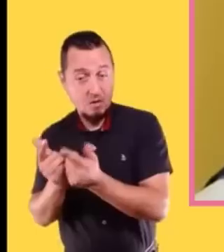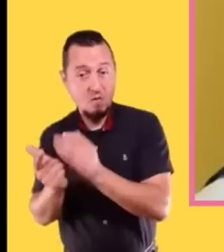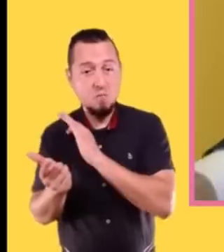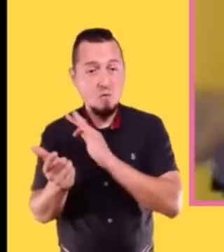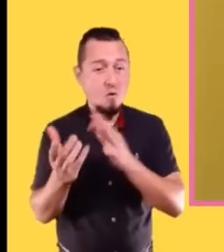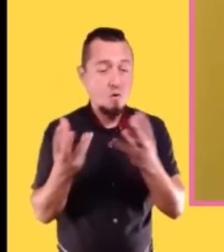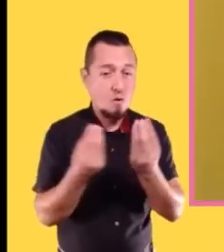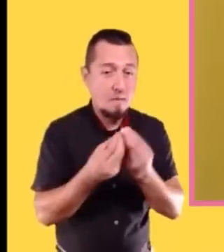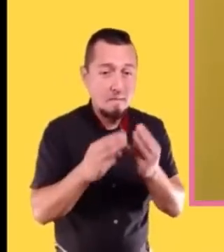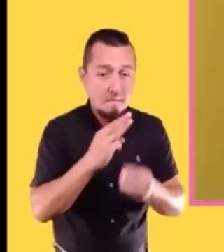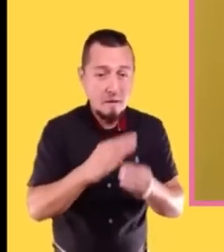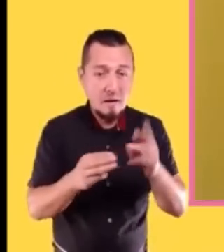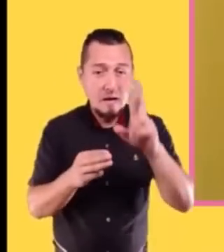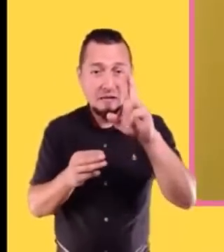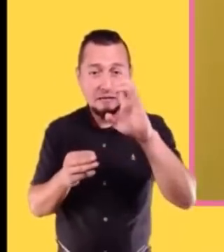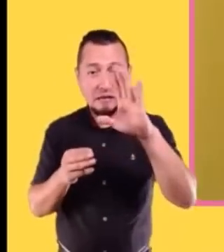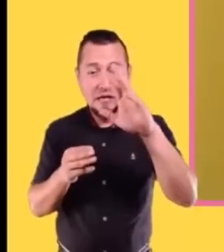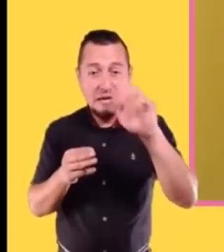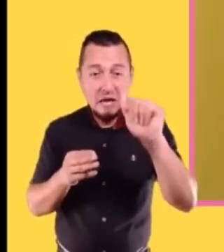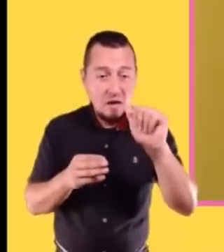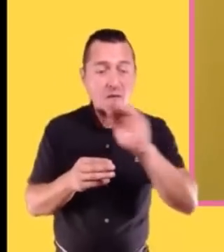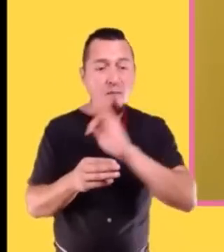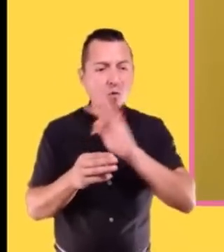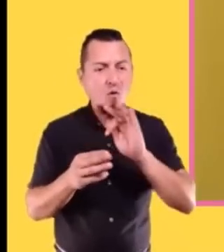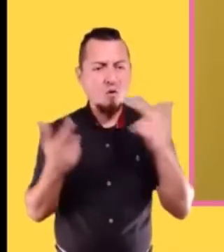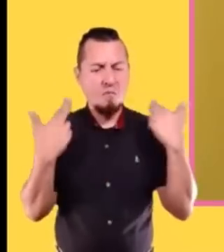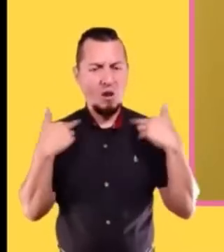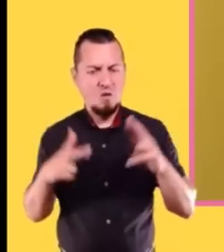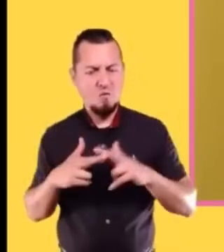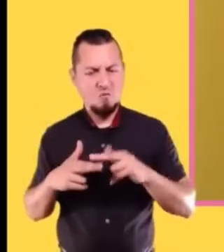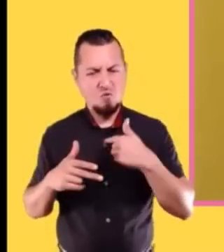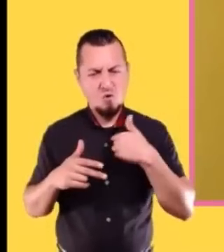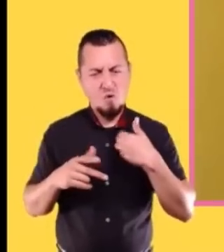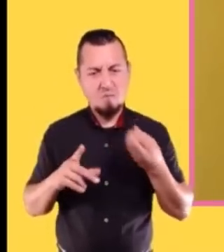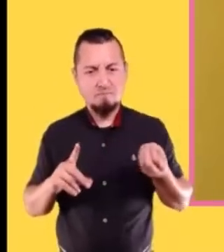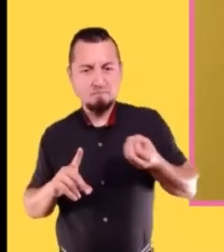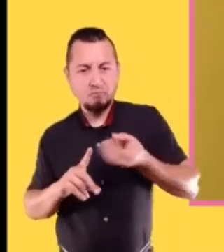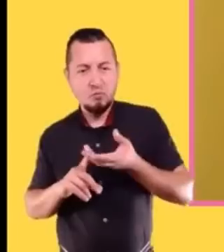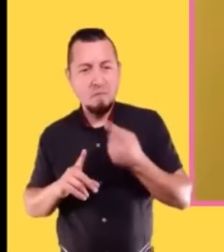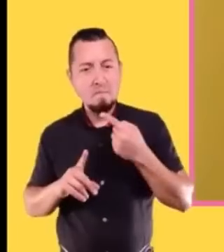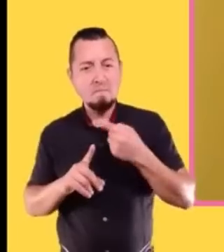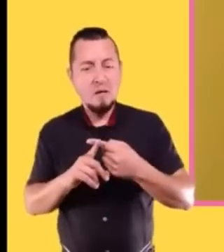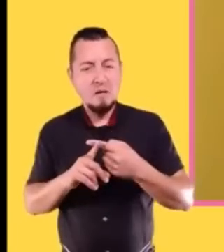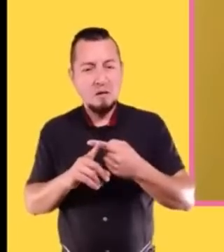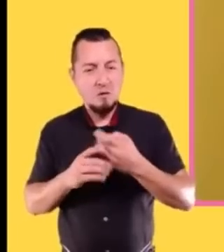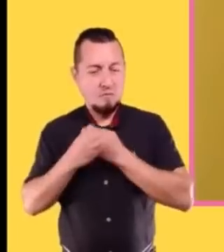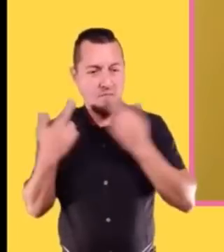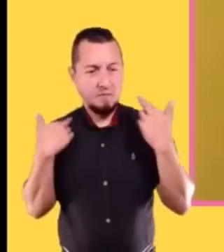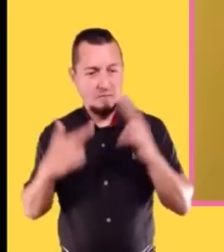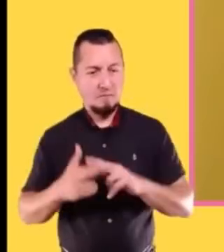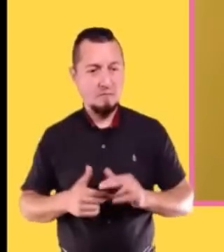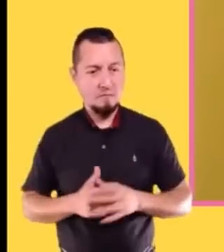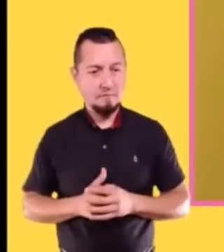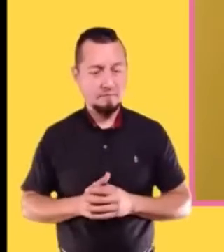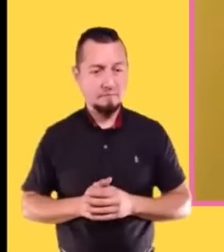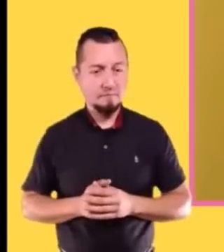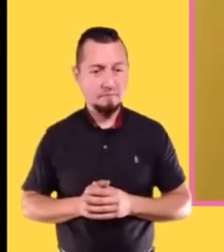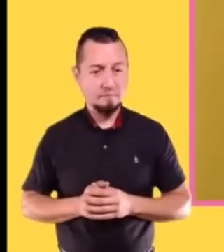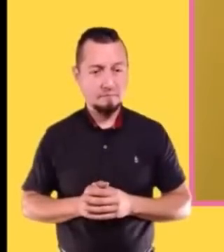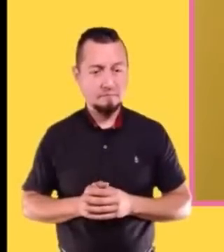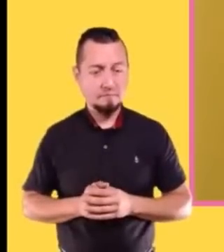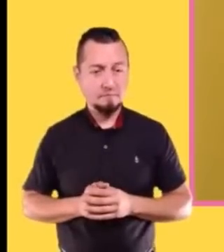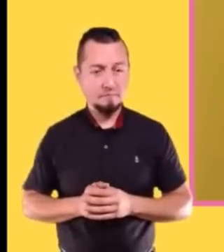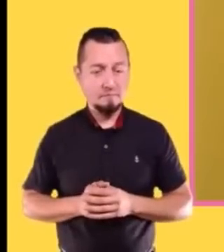materiales Recrea o qué tanto él mismo incorpora elementos a su práctica educativa. Sí, pero la pregunta específica lo contestaste en el sentido